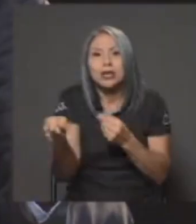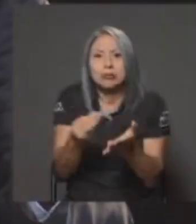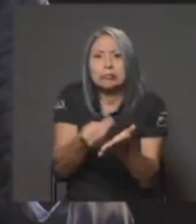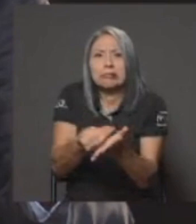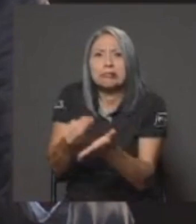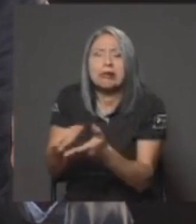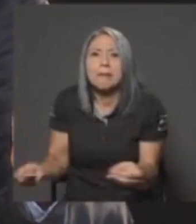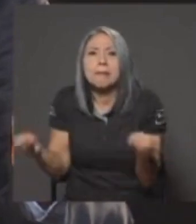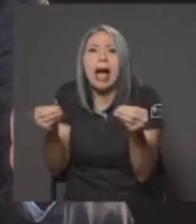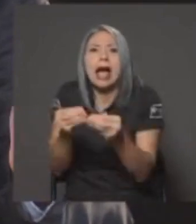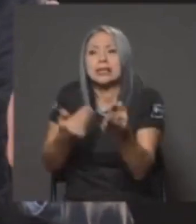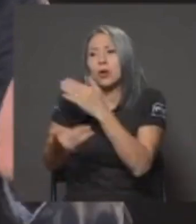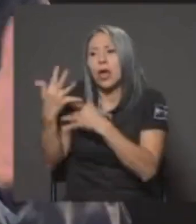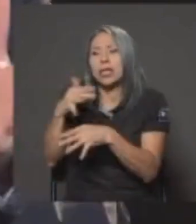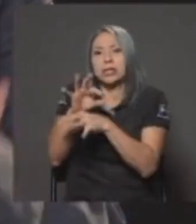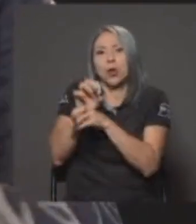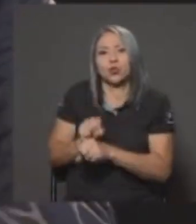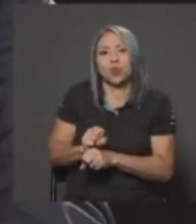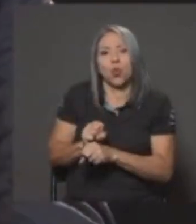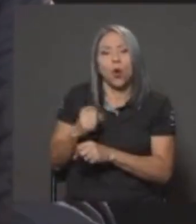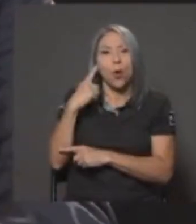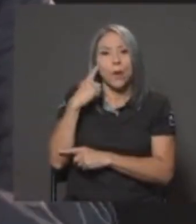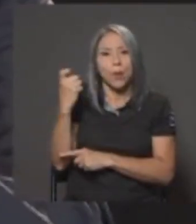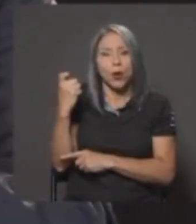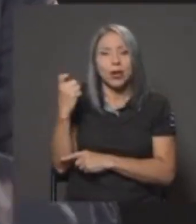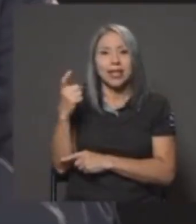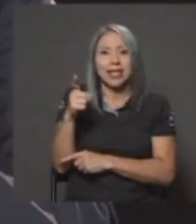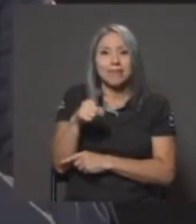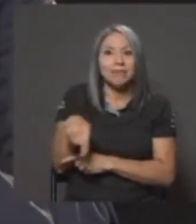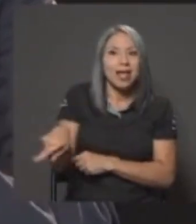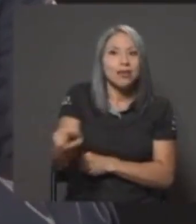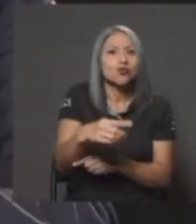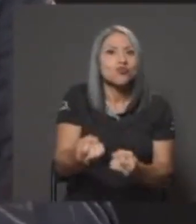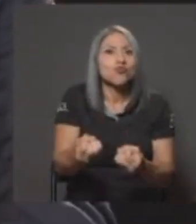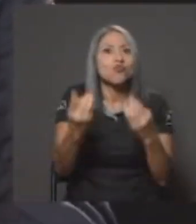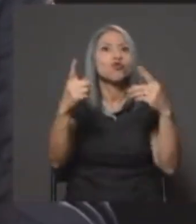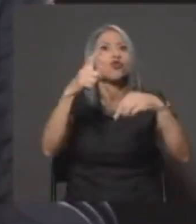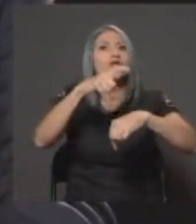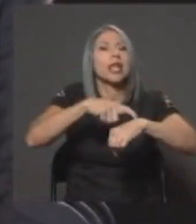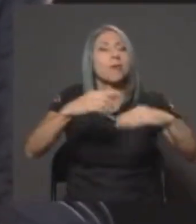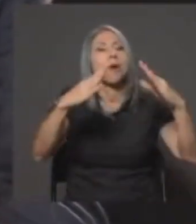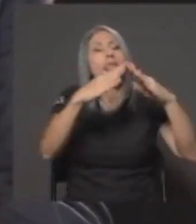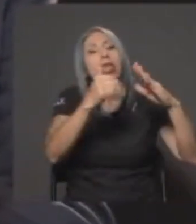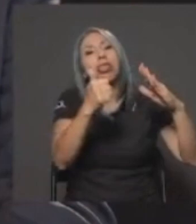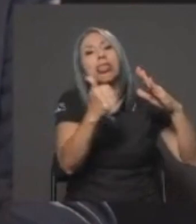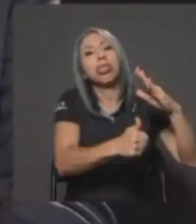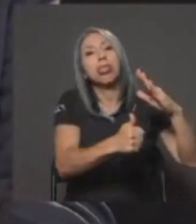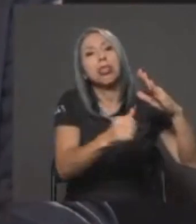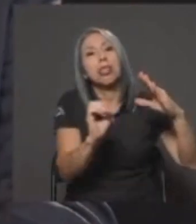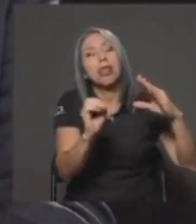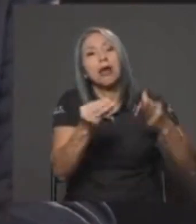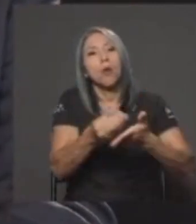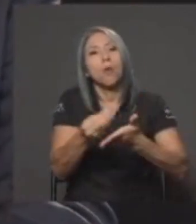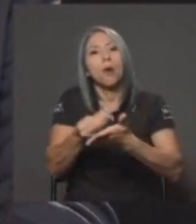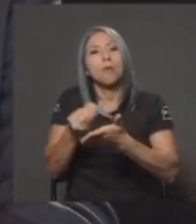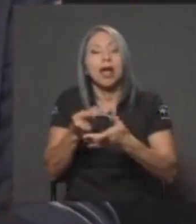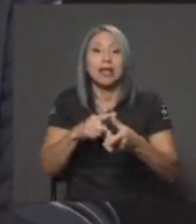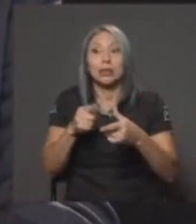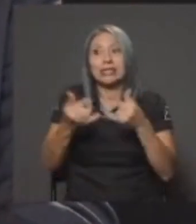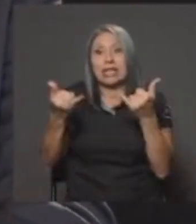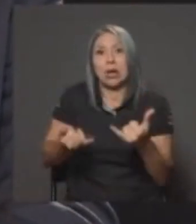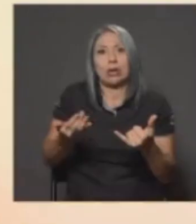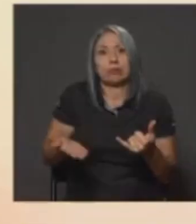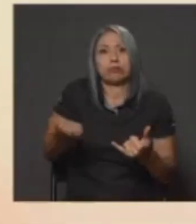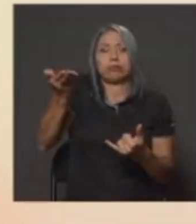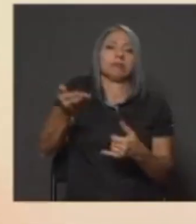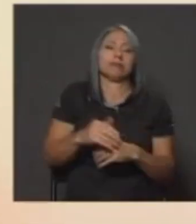estaban acostumbrados a consumir que pasaron mucho tiempo sin consumir y entonces la demanda subió muchísimo.